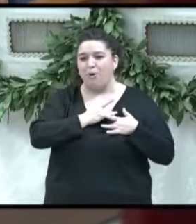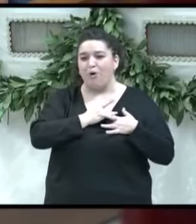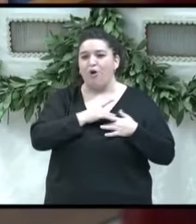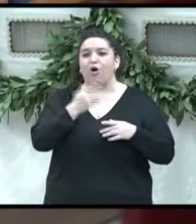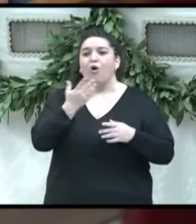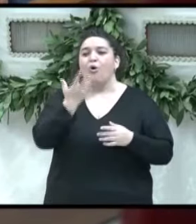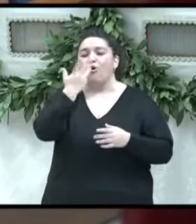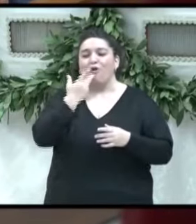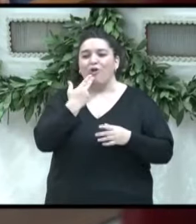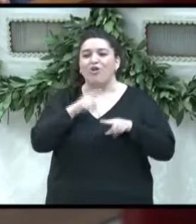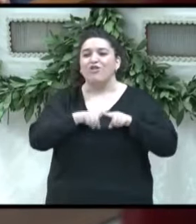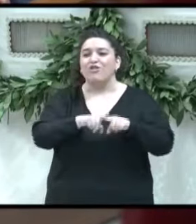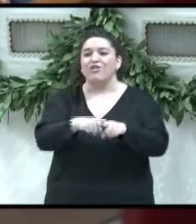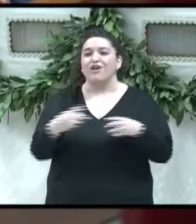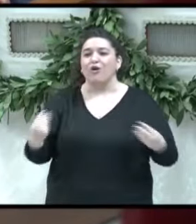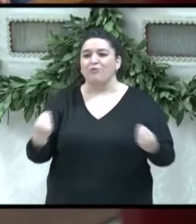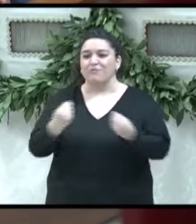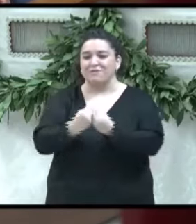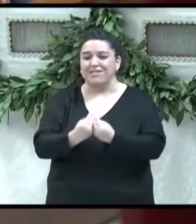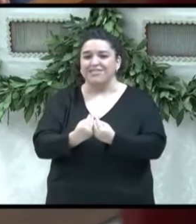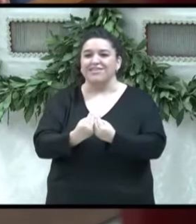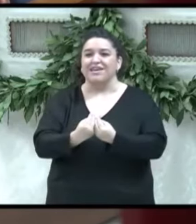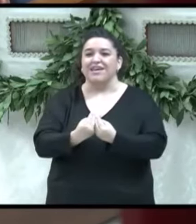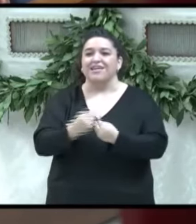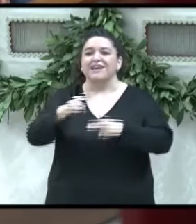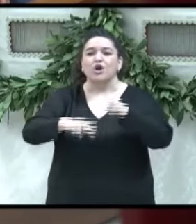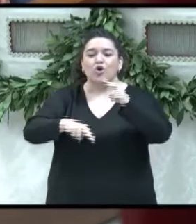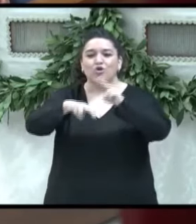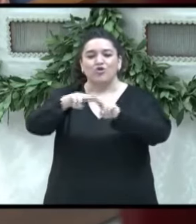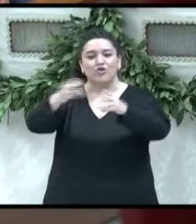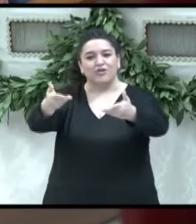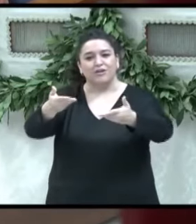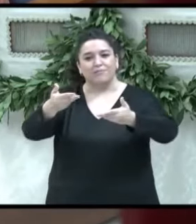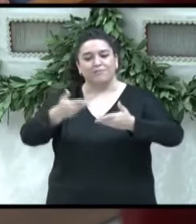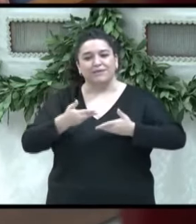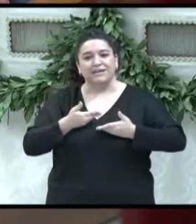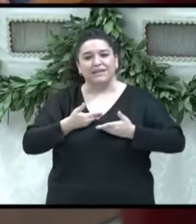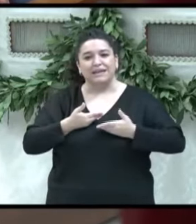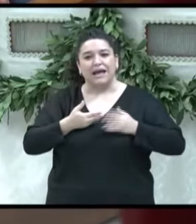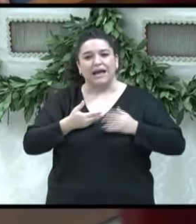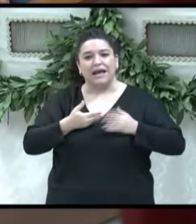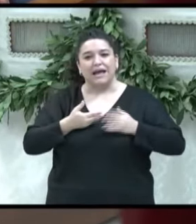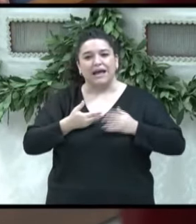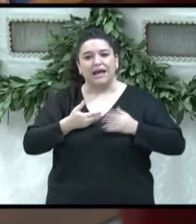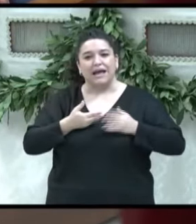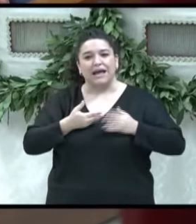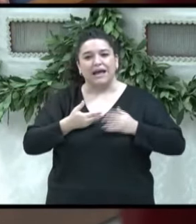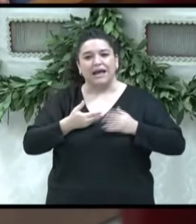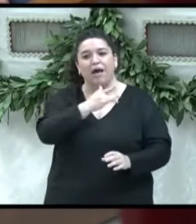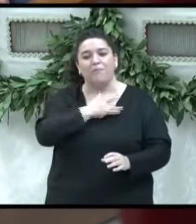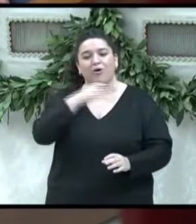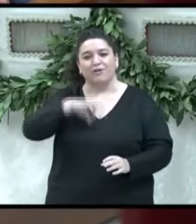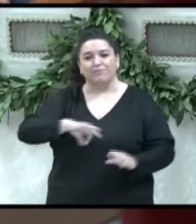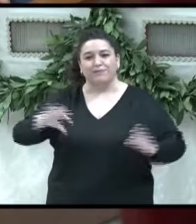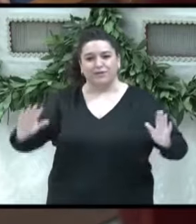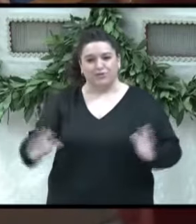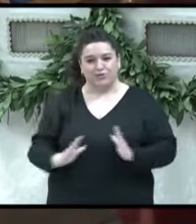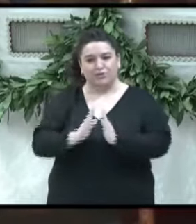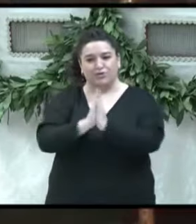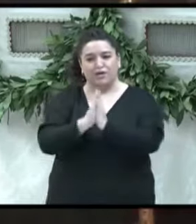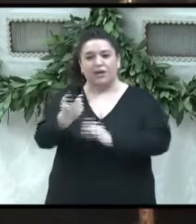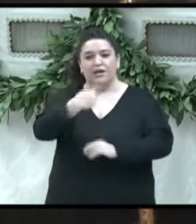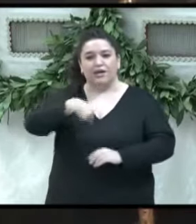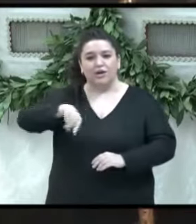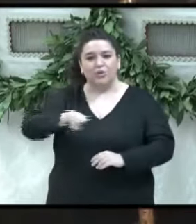convivencia un color que construye y que invita a ese amor que brota del Espíritu Santo